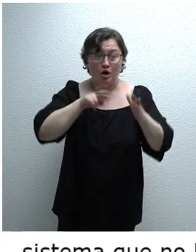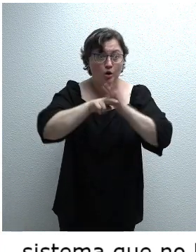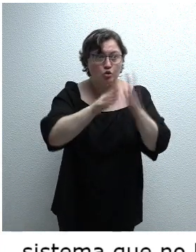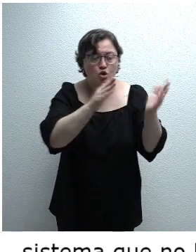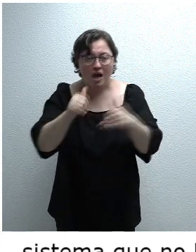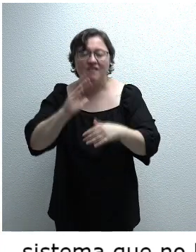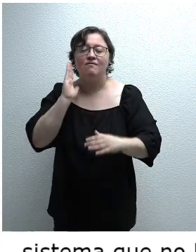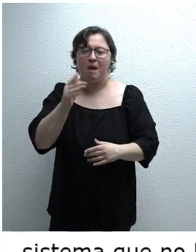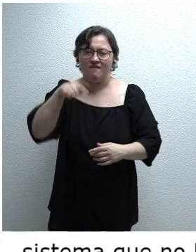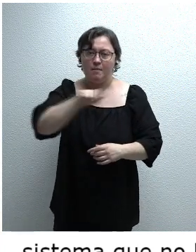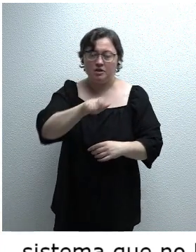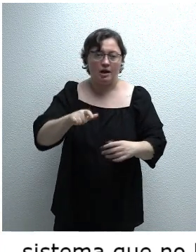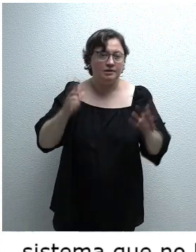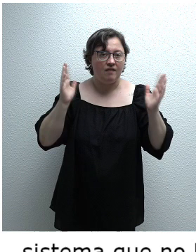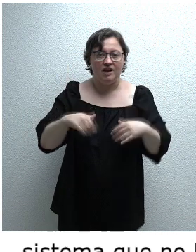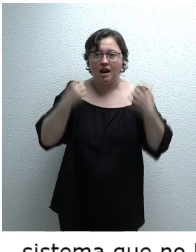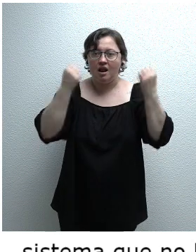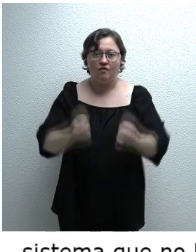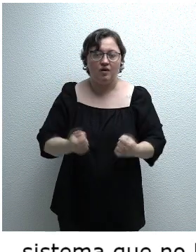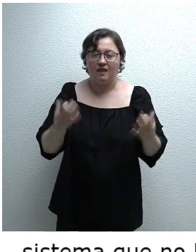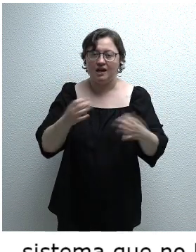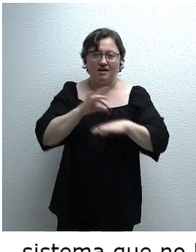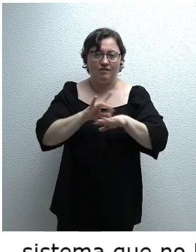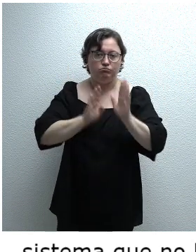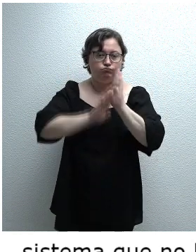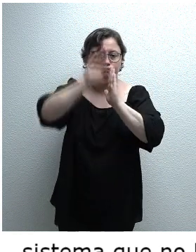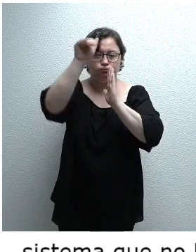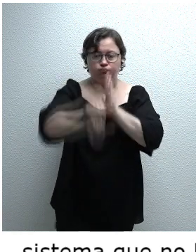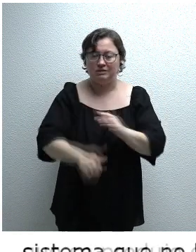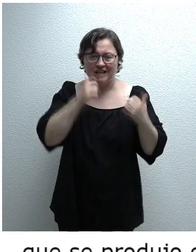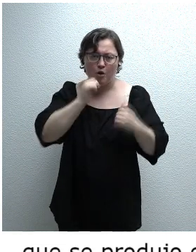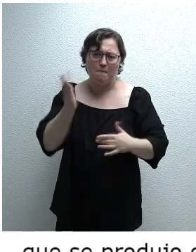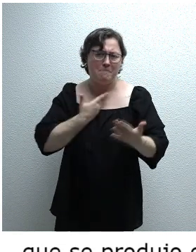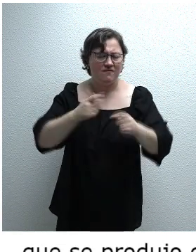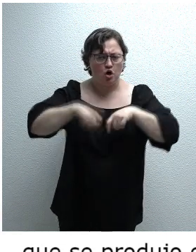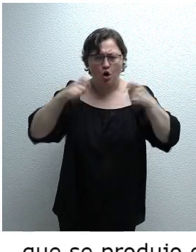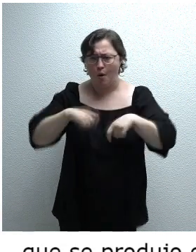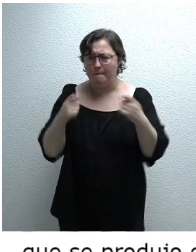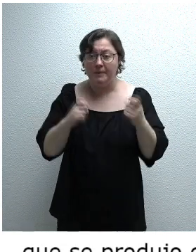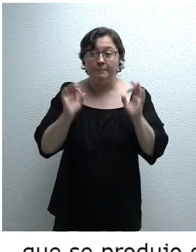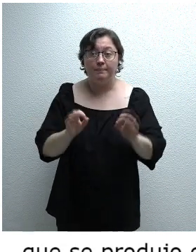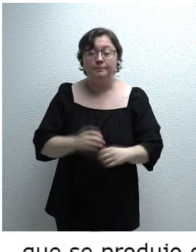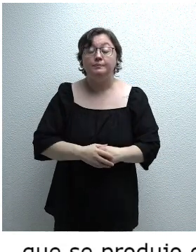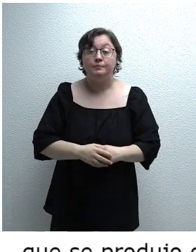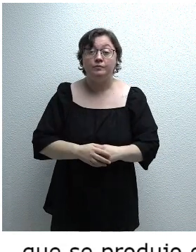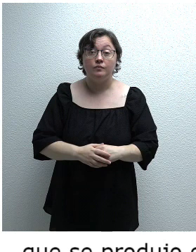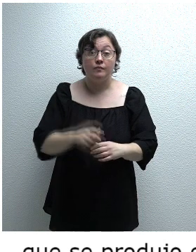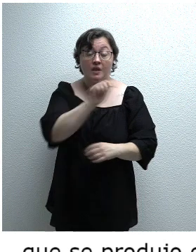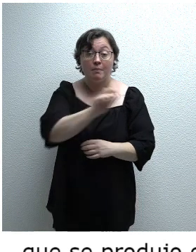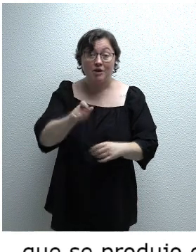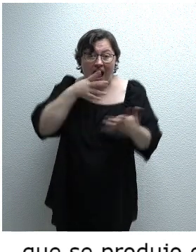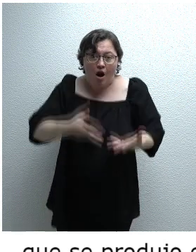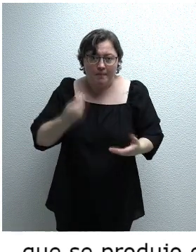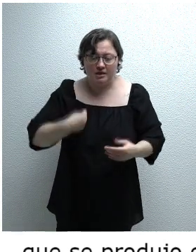que las personas se vean abocadas a un deterioro de su estado de salud. Entonces, hay personas que ahora mismo